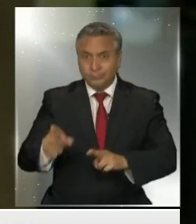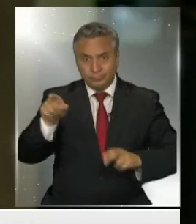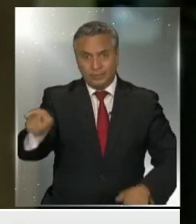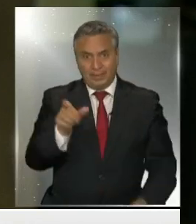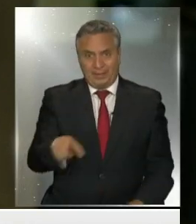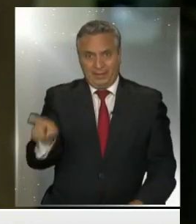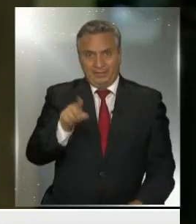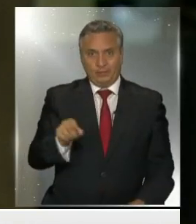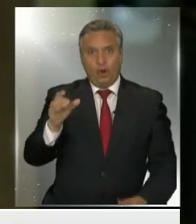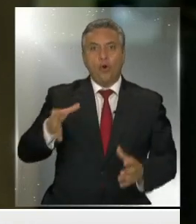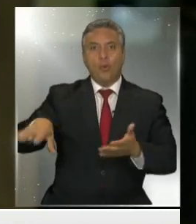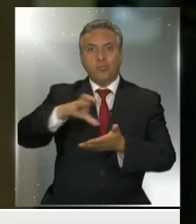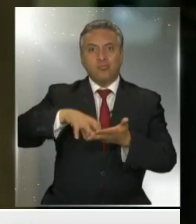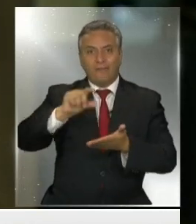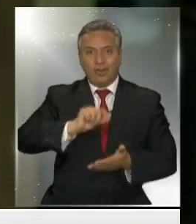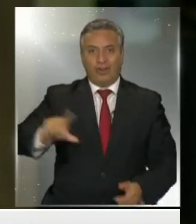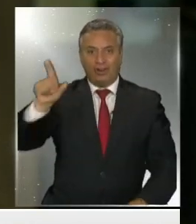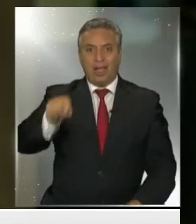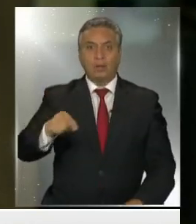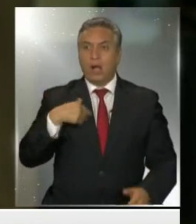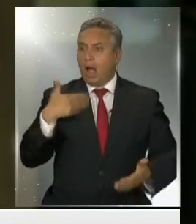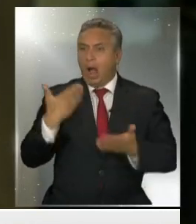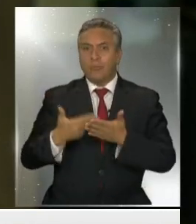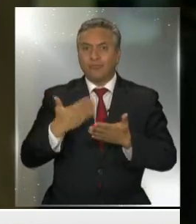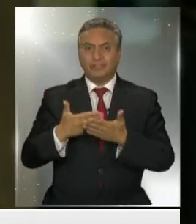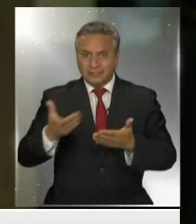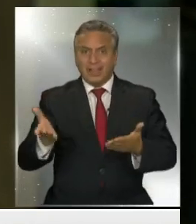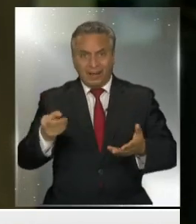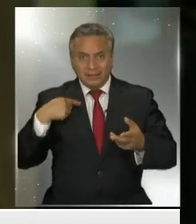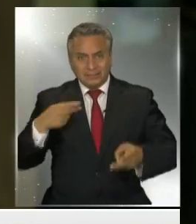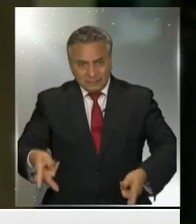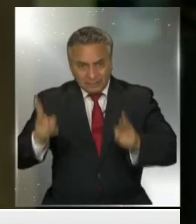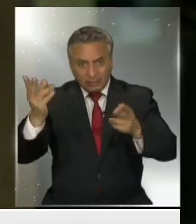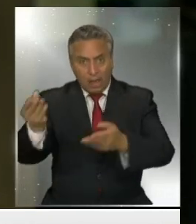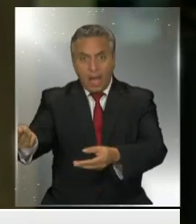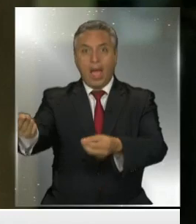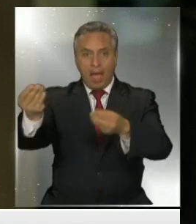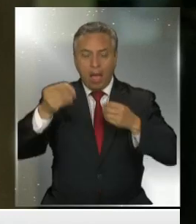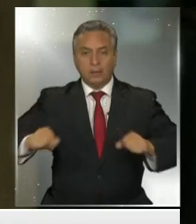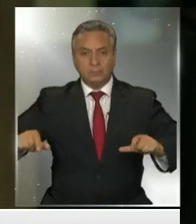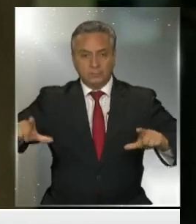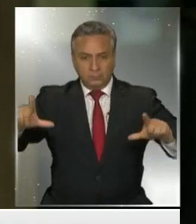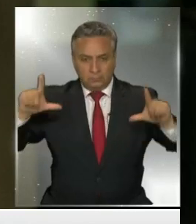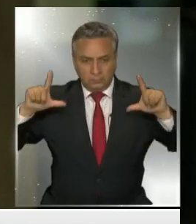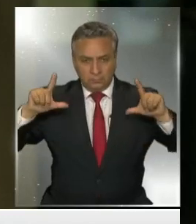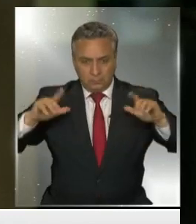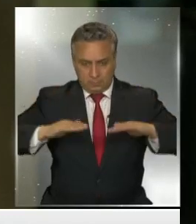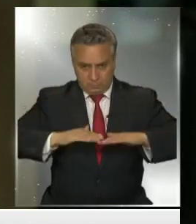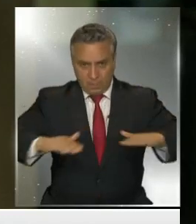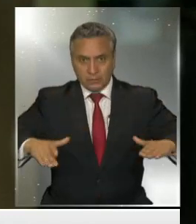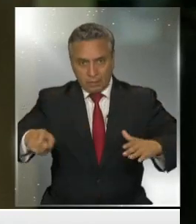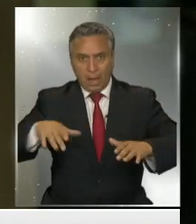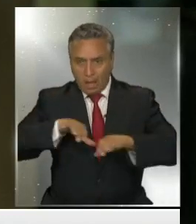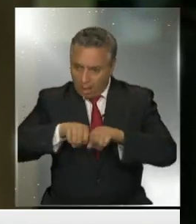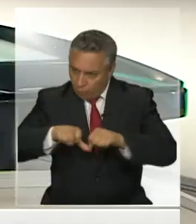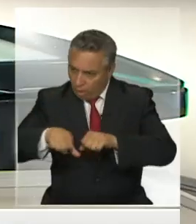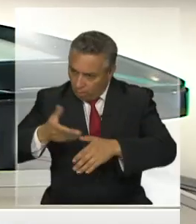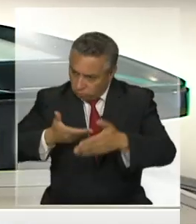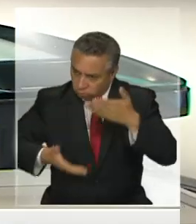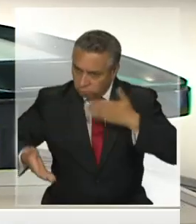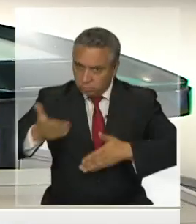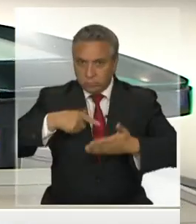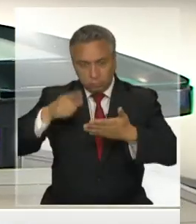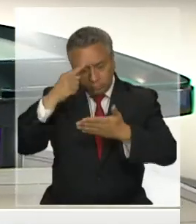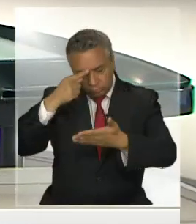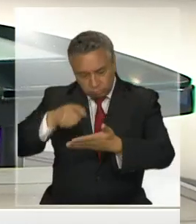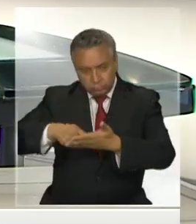puede desaprovechar la oportunidad de que ellos sean protagonistas de que estén ahí y que podamos definir con ellos el reconocimiento